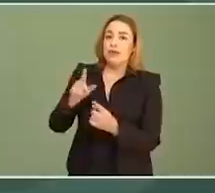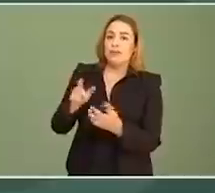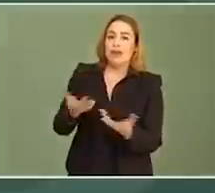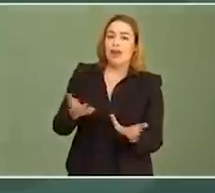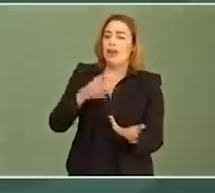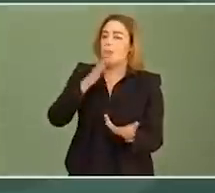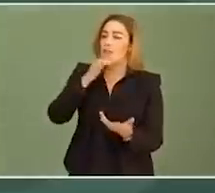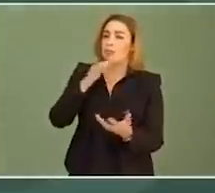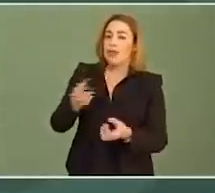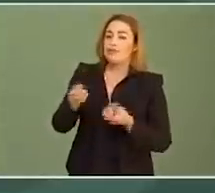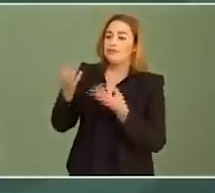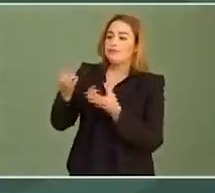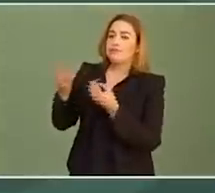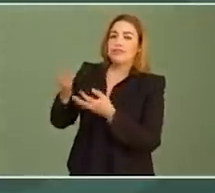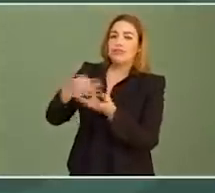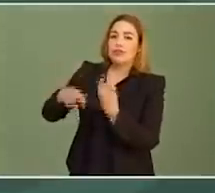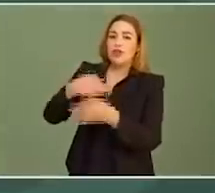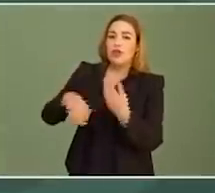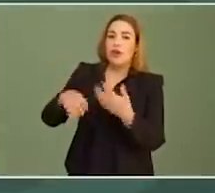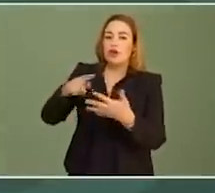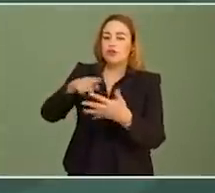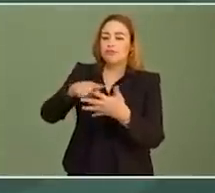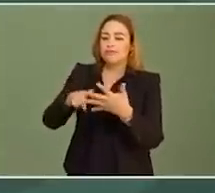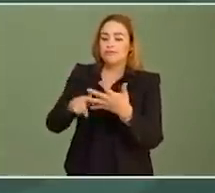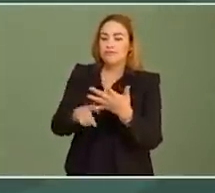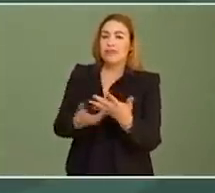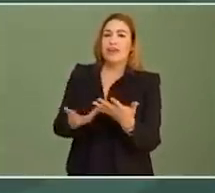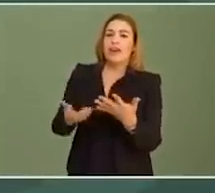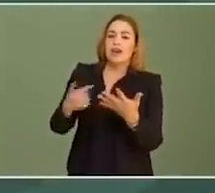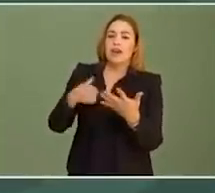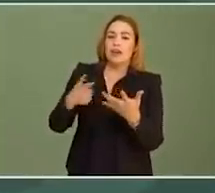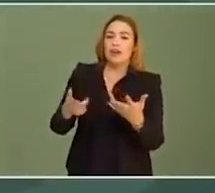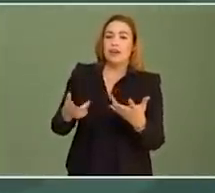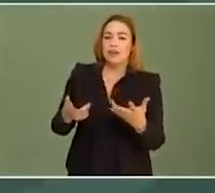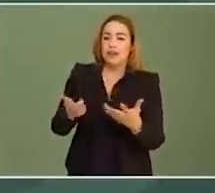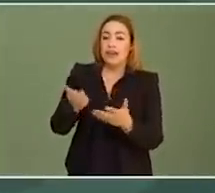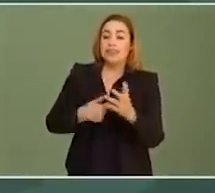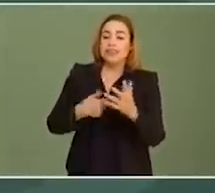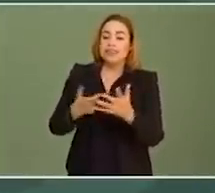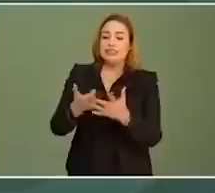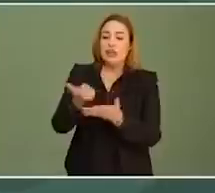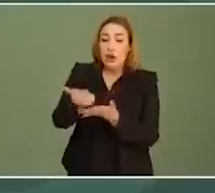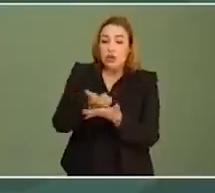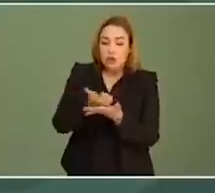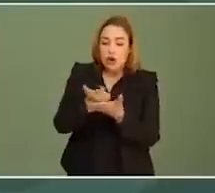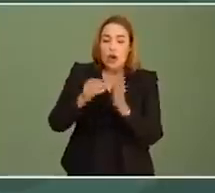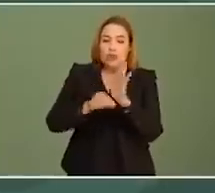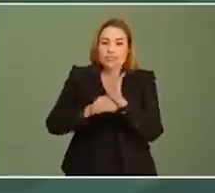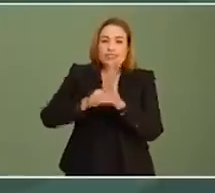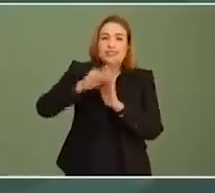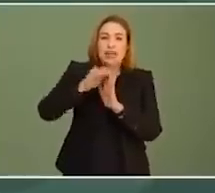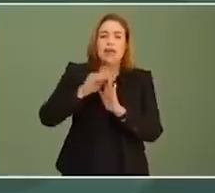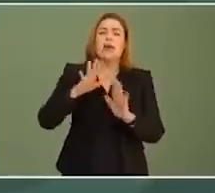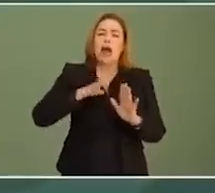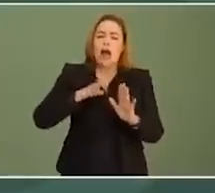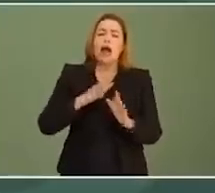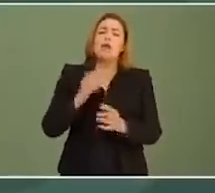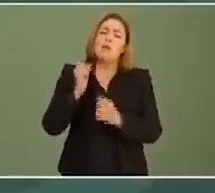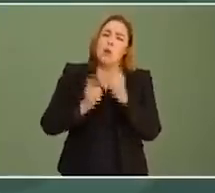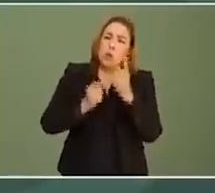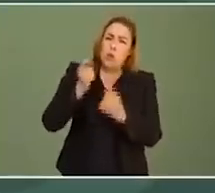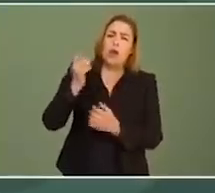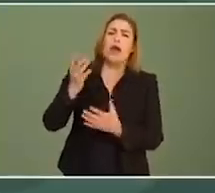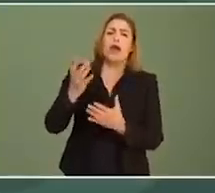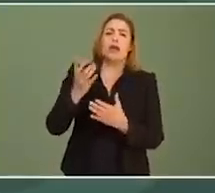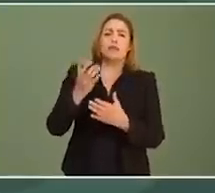estado platicando con el secretario hacienda habrá evidentemente algunas consideraciones que ya se aprobaron en la cámara respecto